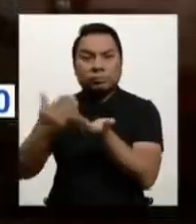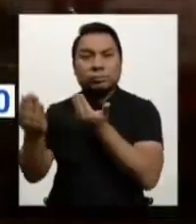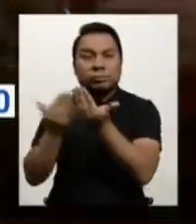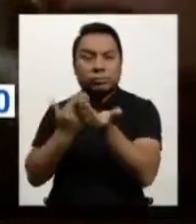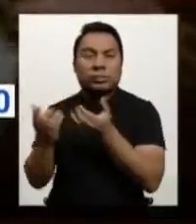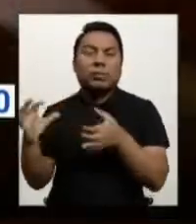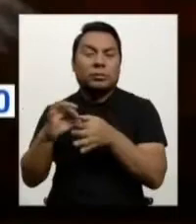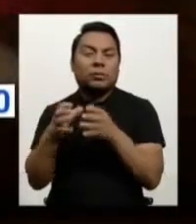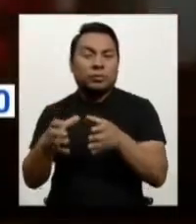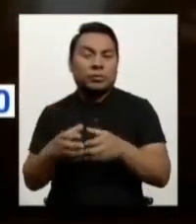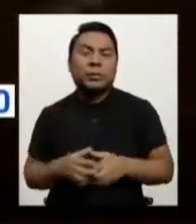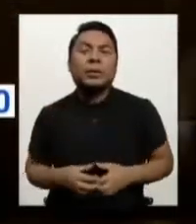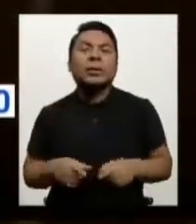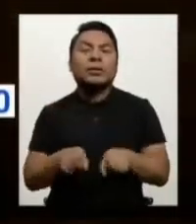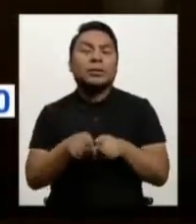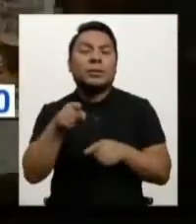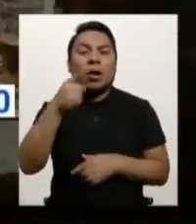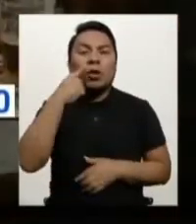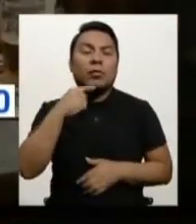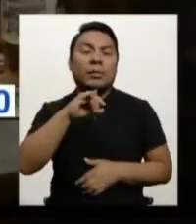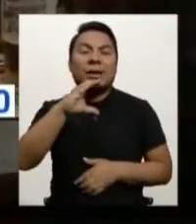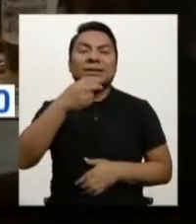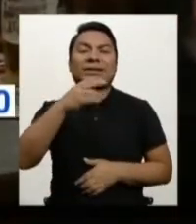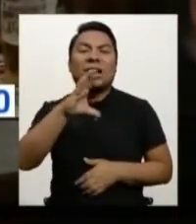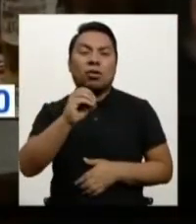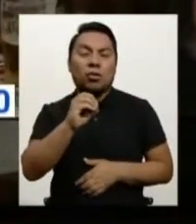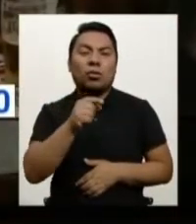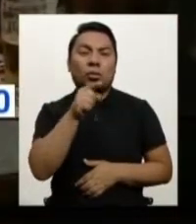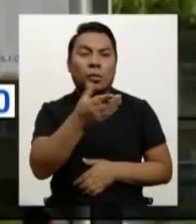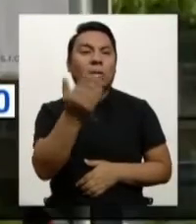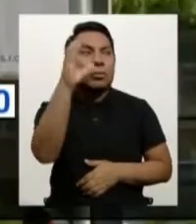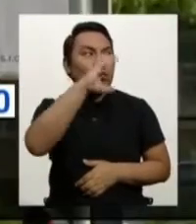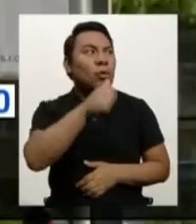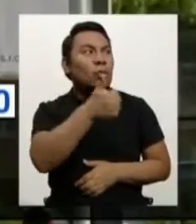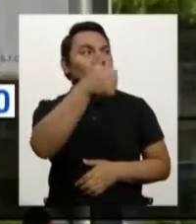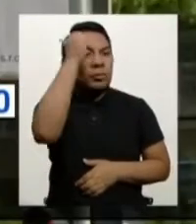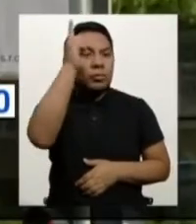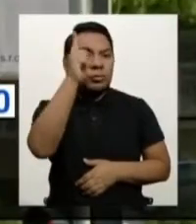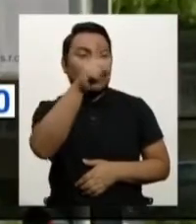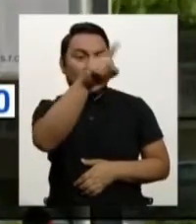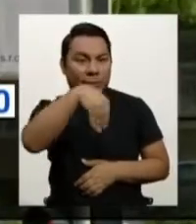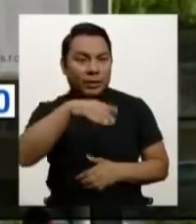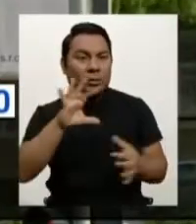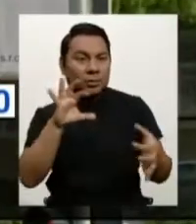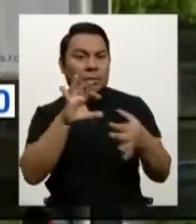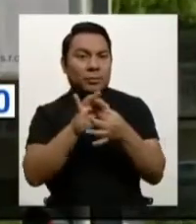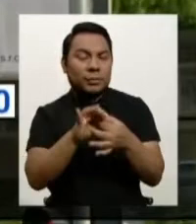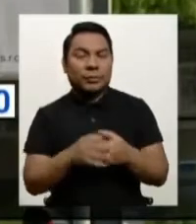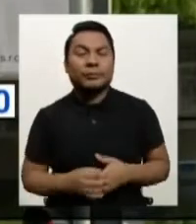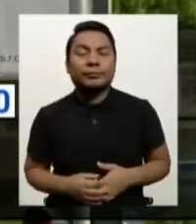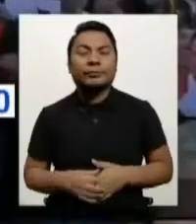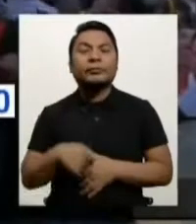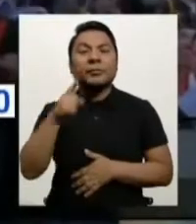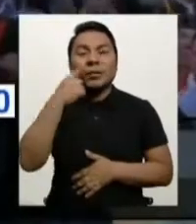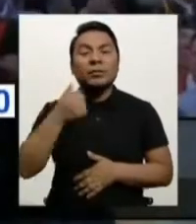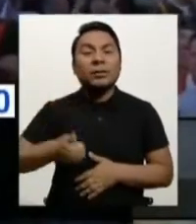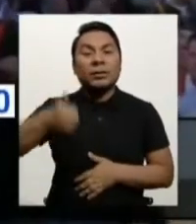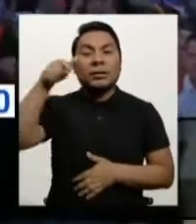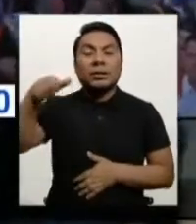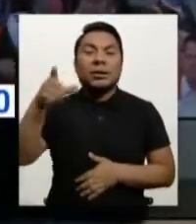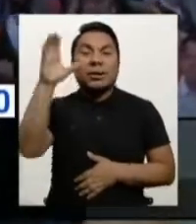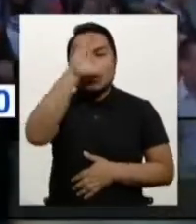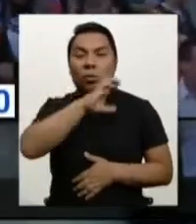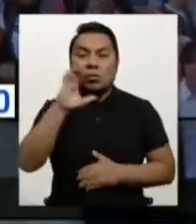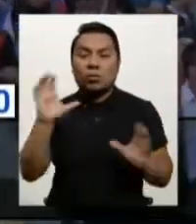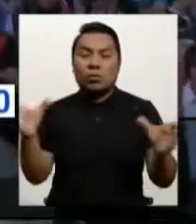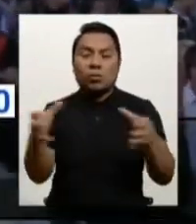derecha SPD del checo japonés Tomio Okamura. Con Babis a la cabeza de Chequia, la Unión Europea